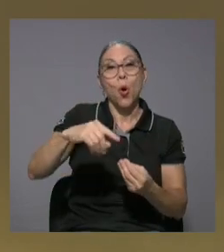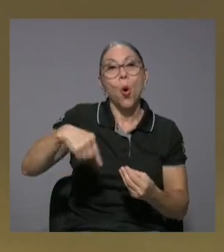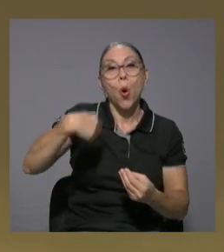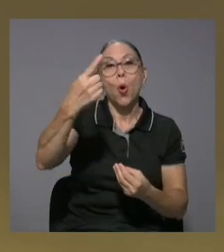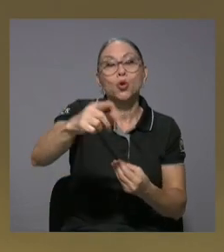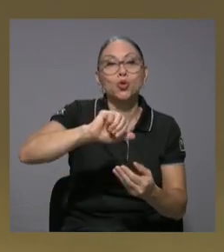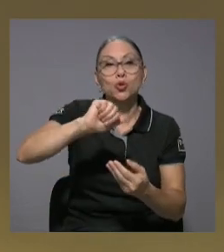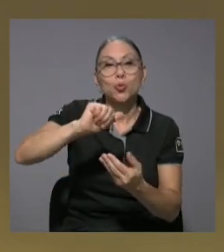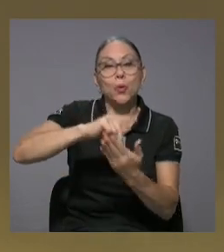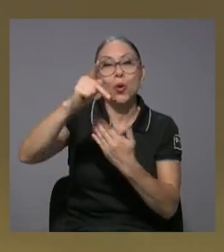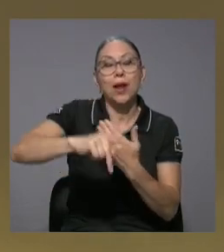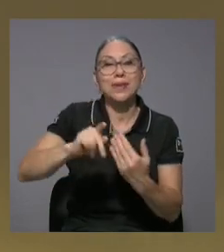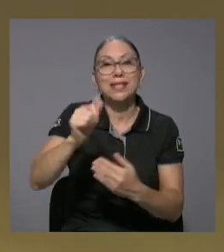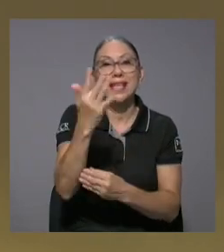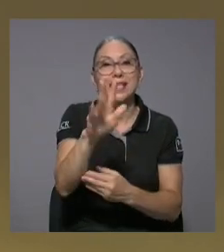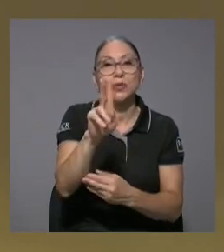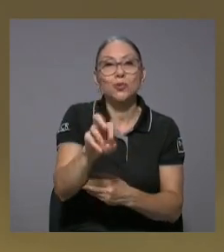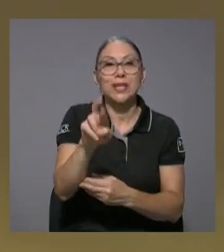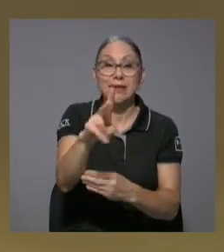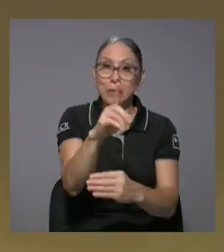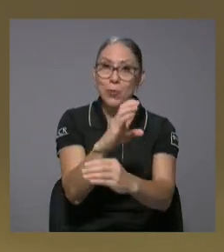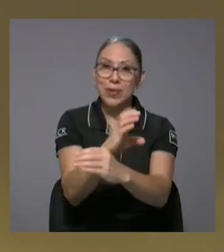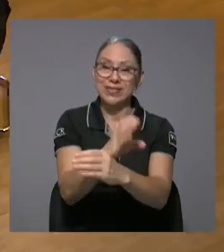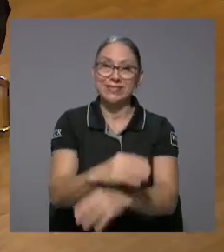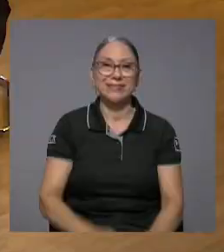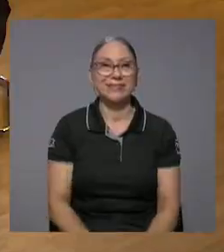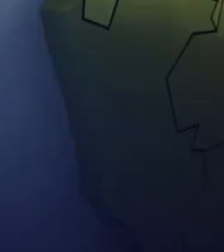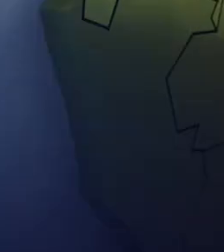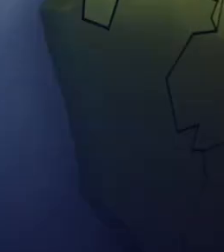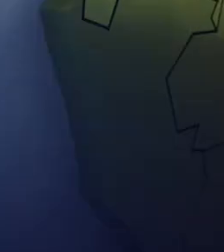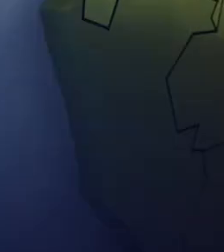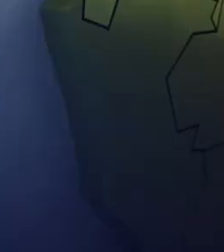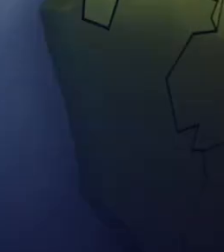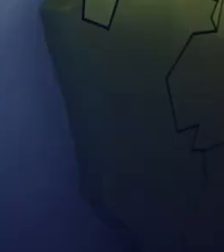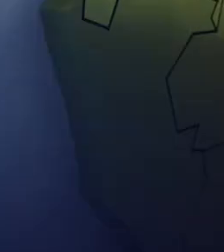15 UCR. Cuídense mucho. Gracias.